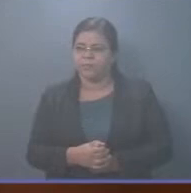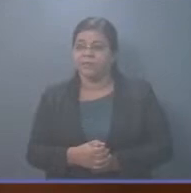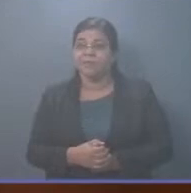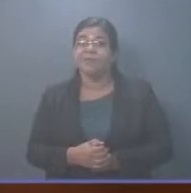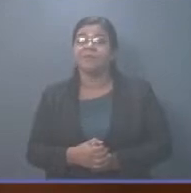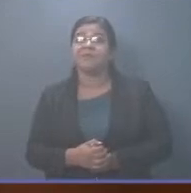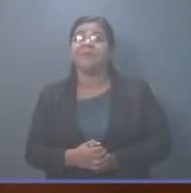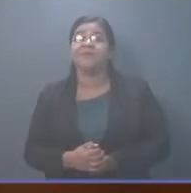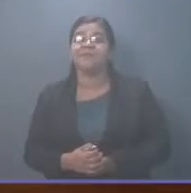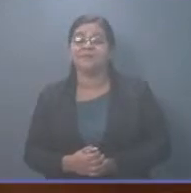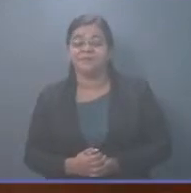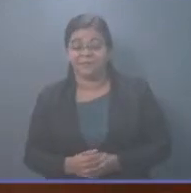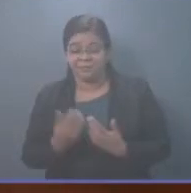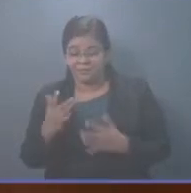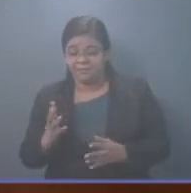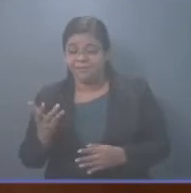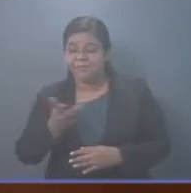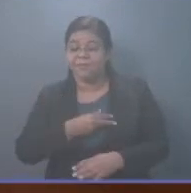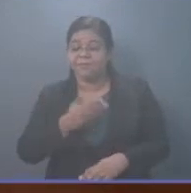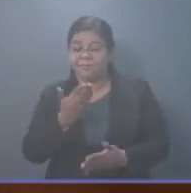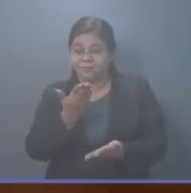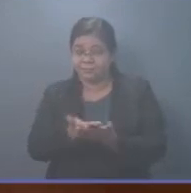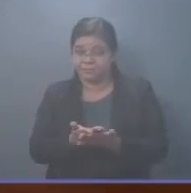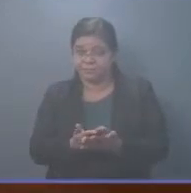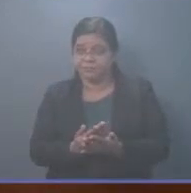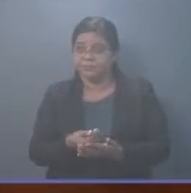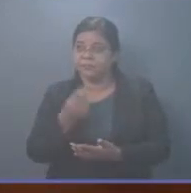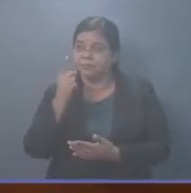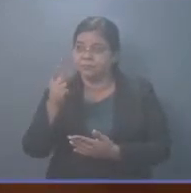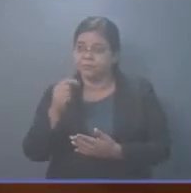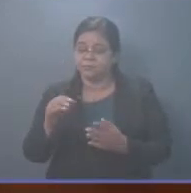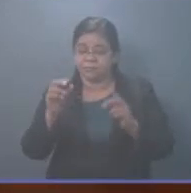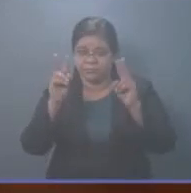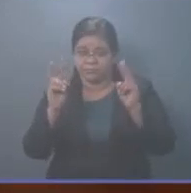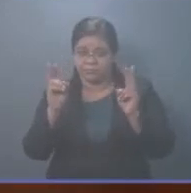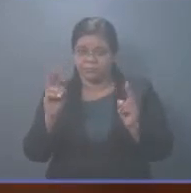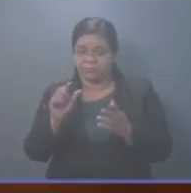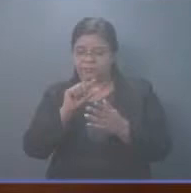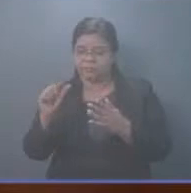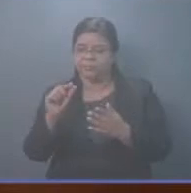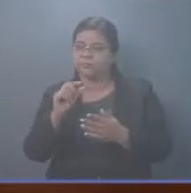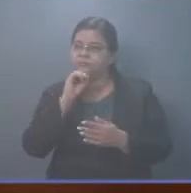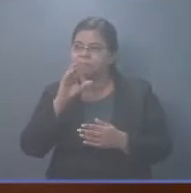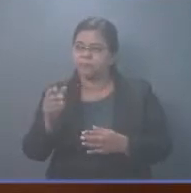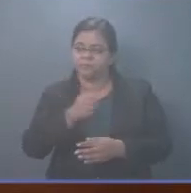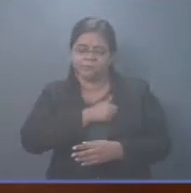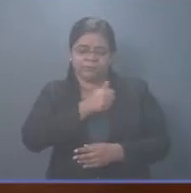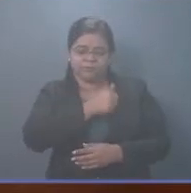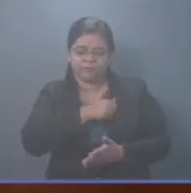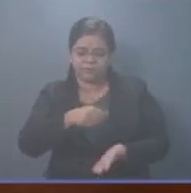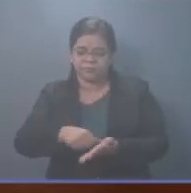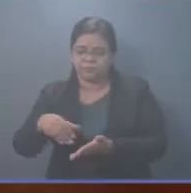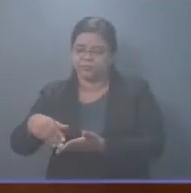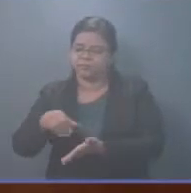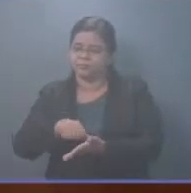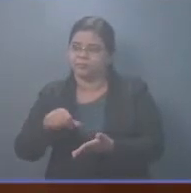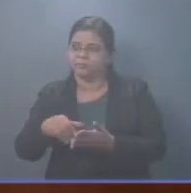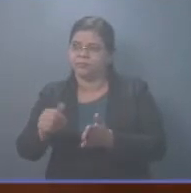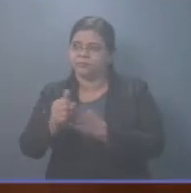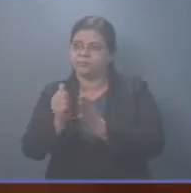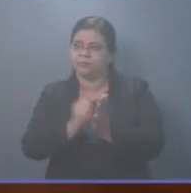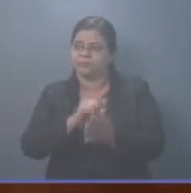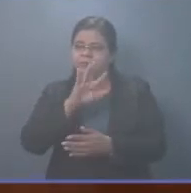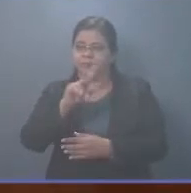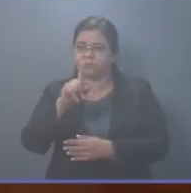Sobre este apartado hacen una propuesta en el acápite que diría responsabilidades municipales, artículo